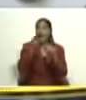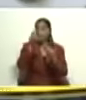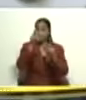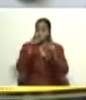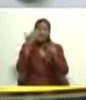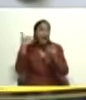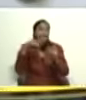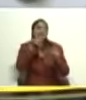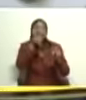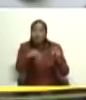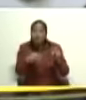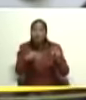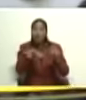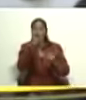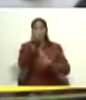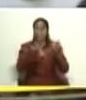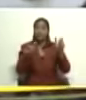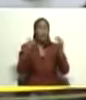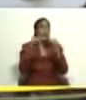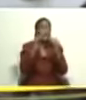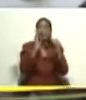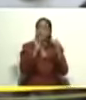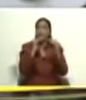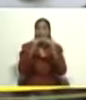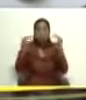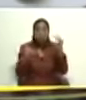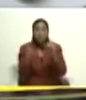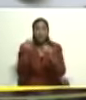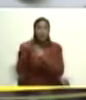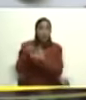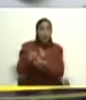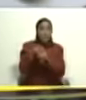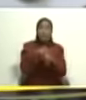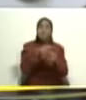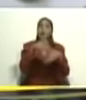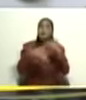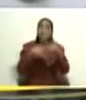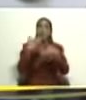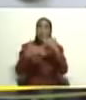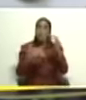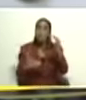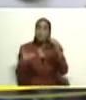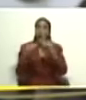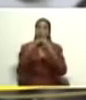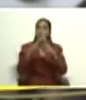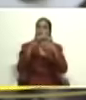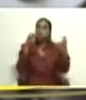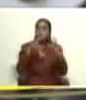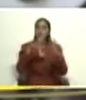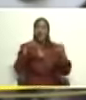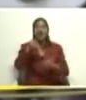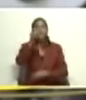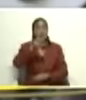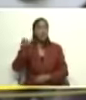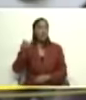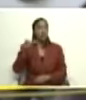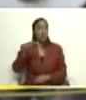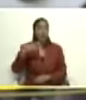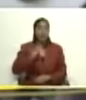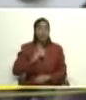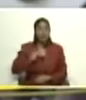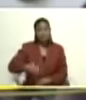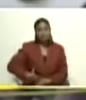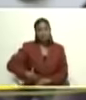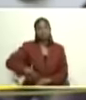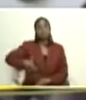menos desiguales son sociedades más pacíficas, y por tanto incluso la gente que tiene más dinero vive mejor, porque sociedades